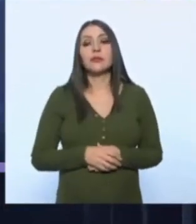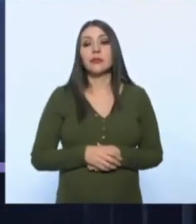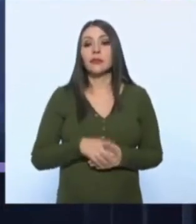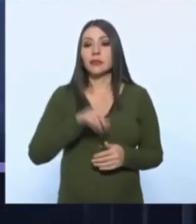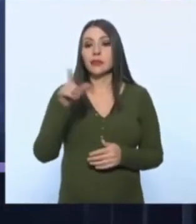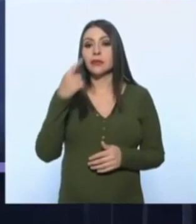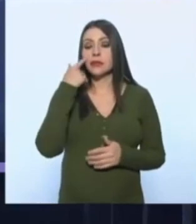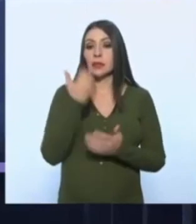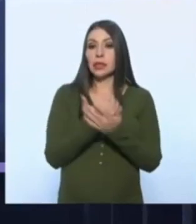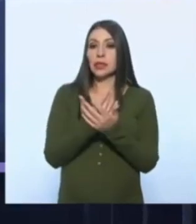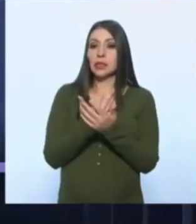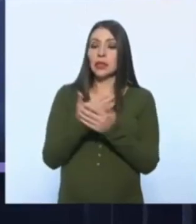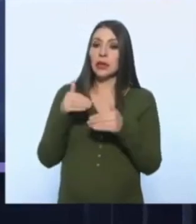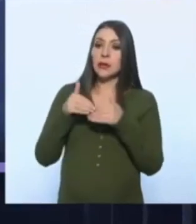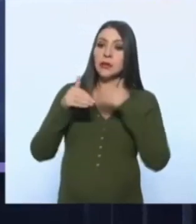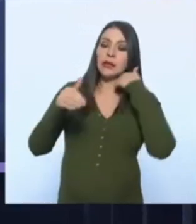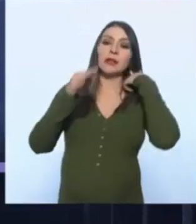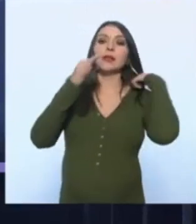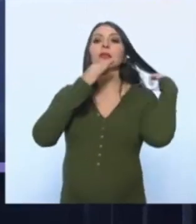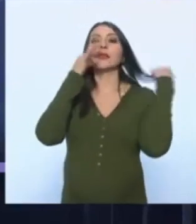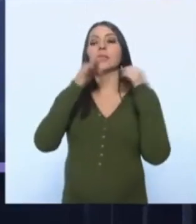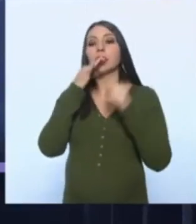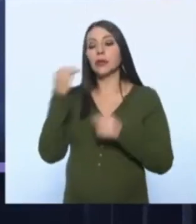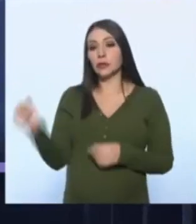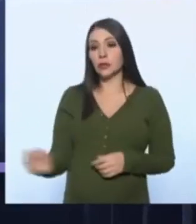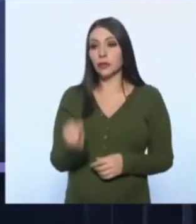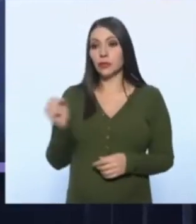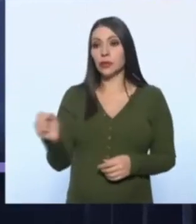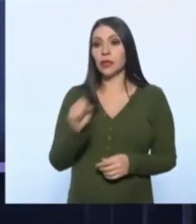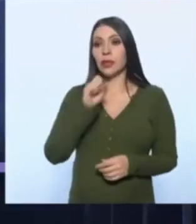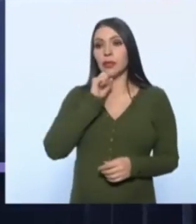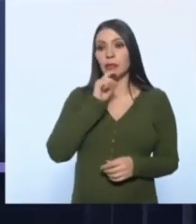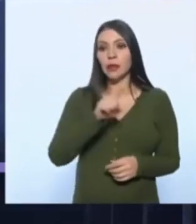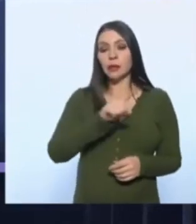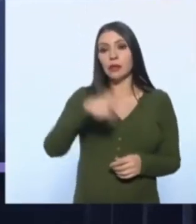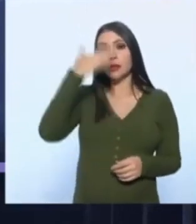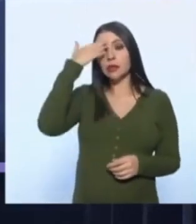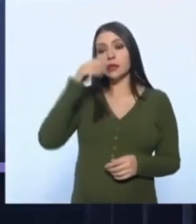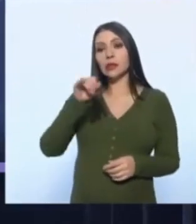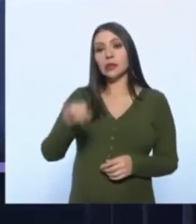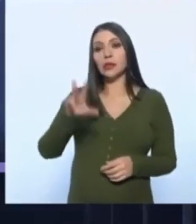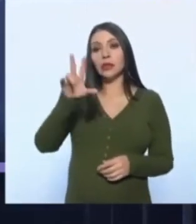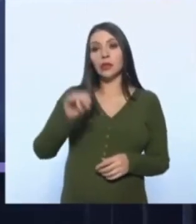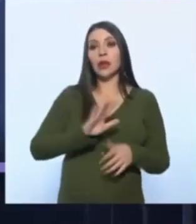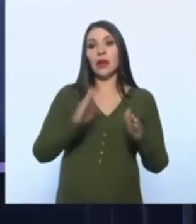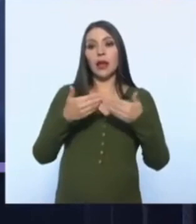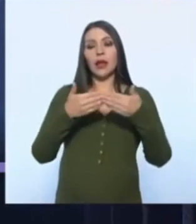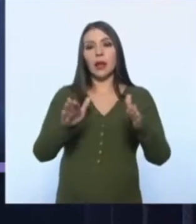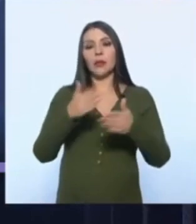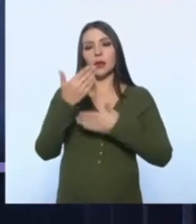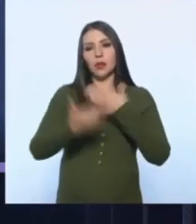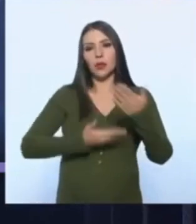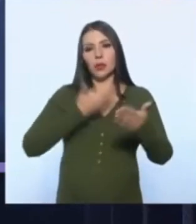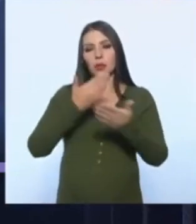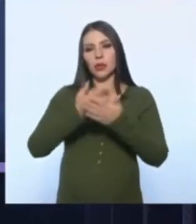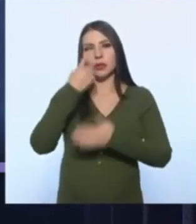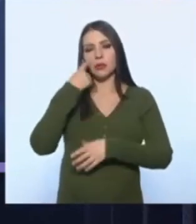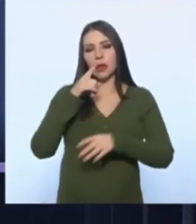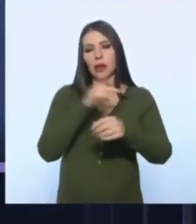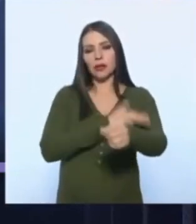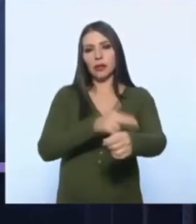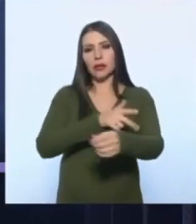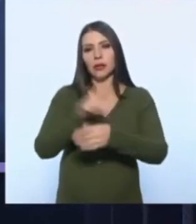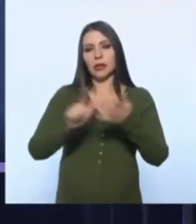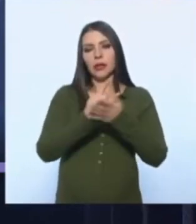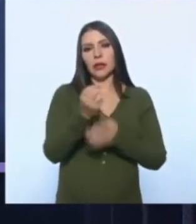seguimiento a través de todos nuestros noticieros, y por fortuna también vamos a saber si sí se descongelan o no estas iniciativas de ley con las 33